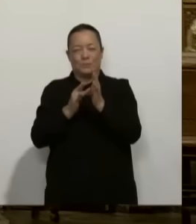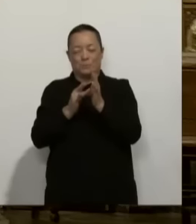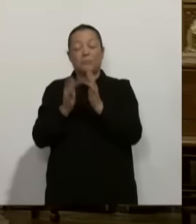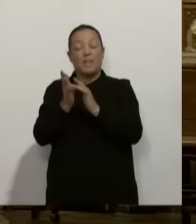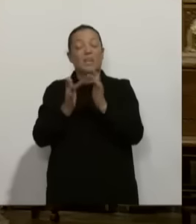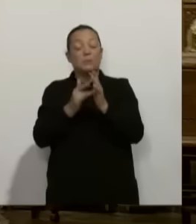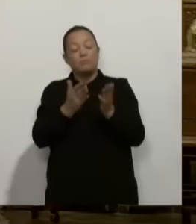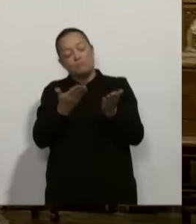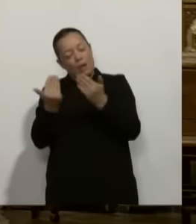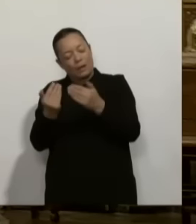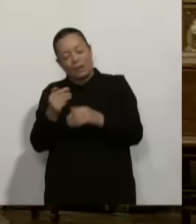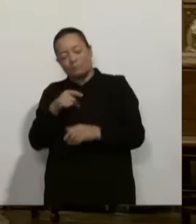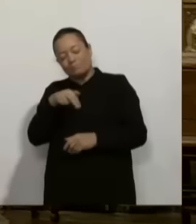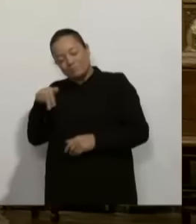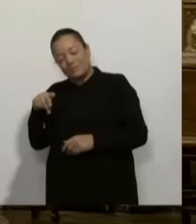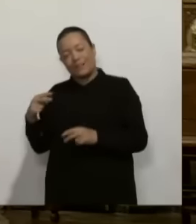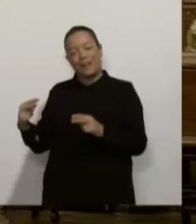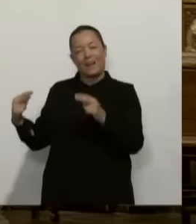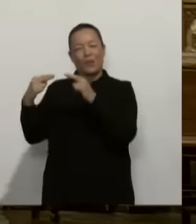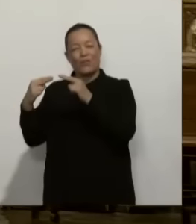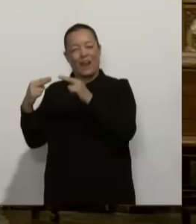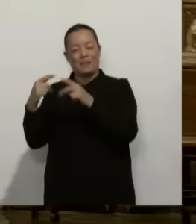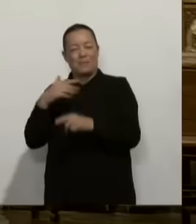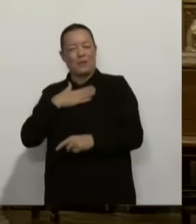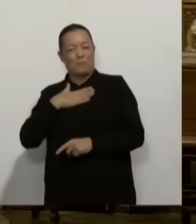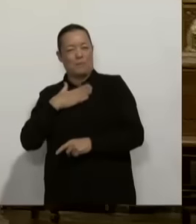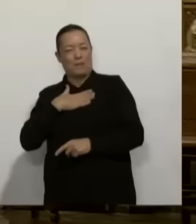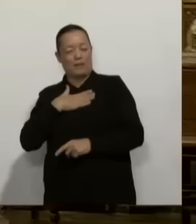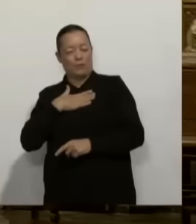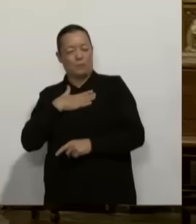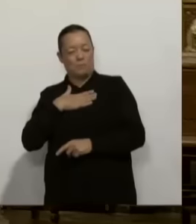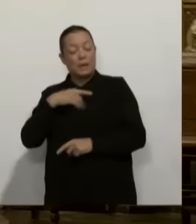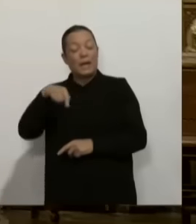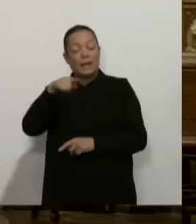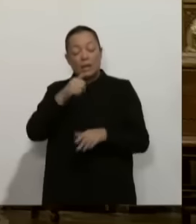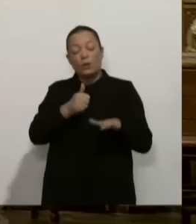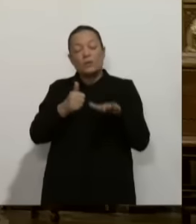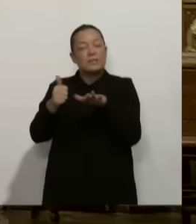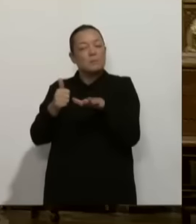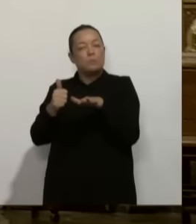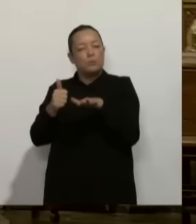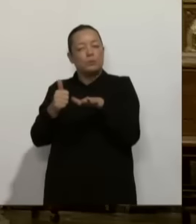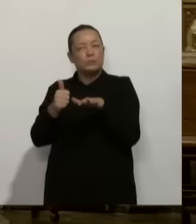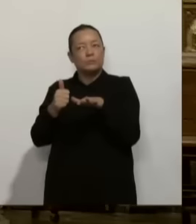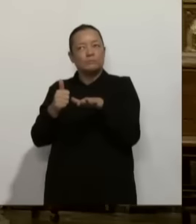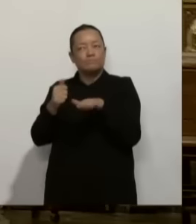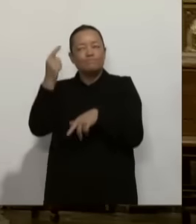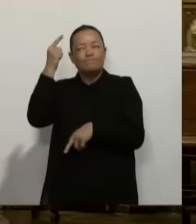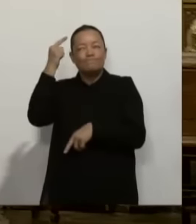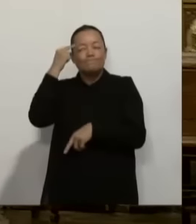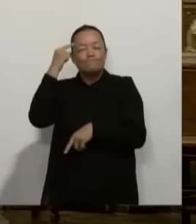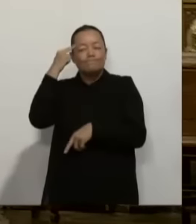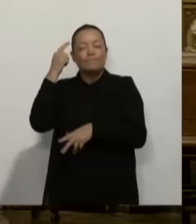Lo cita en Galilea porque también quiere que los discípulos se saquen de la cabeza y del corazón quizá